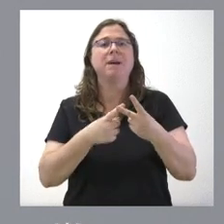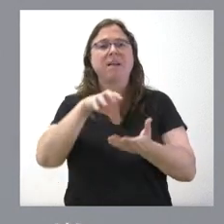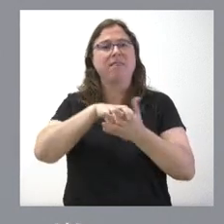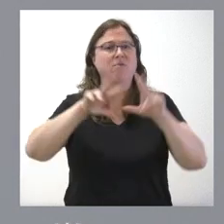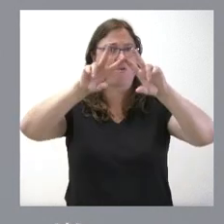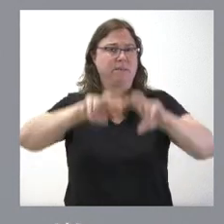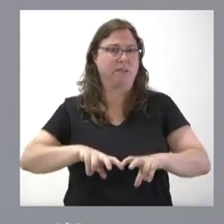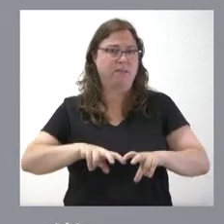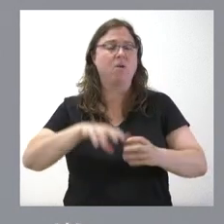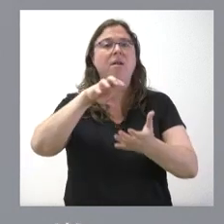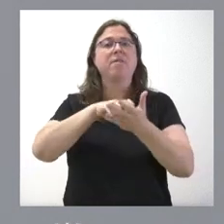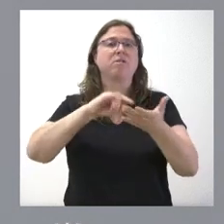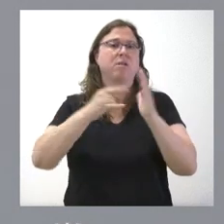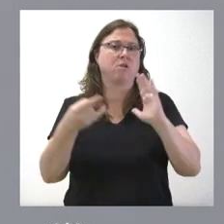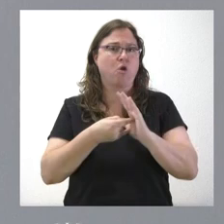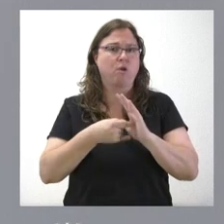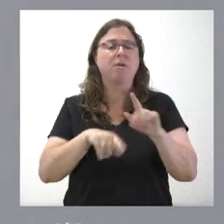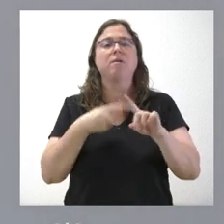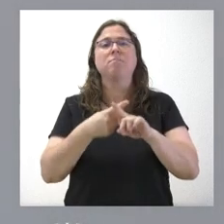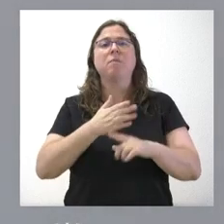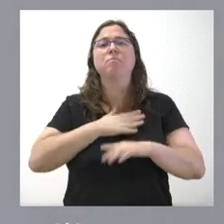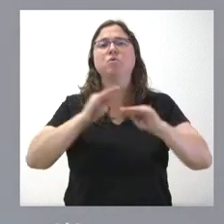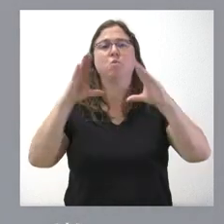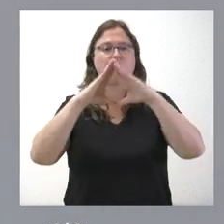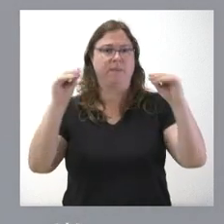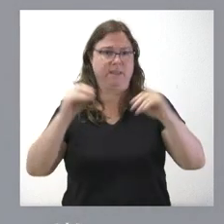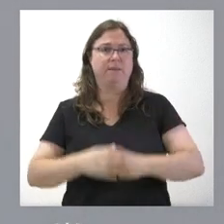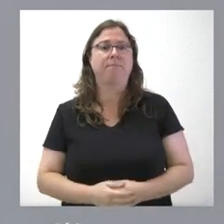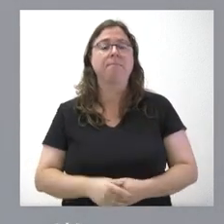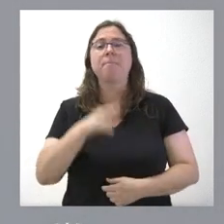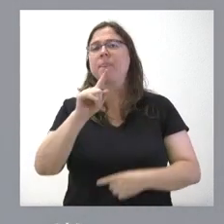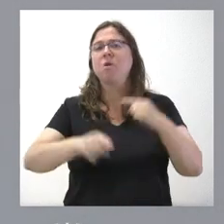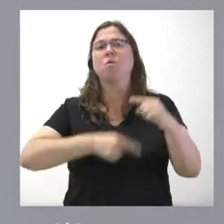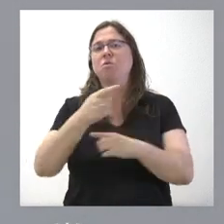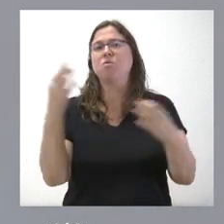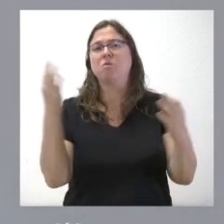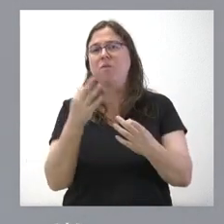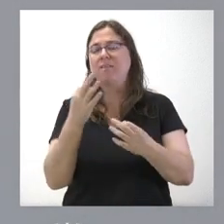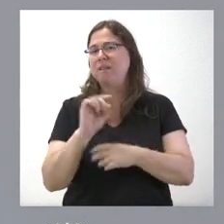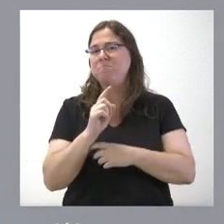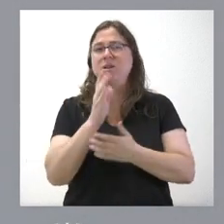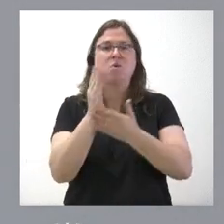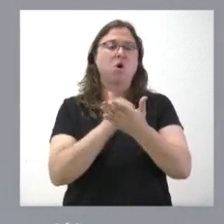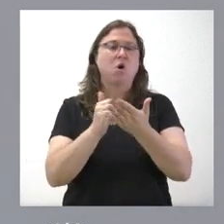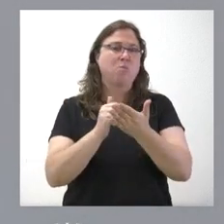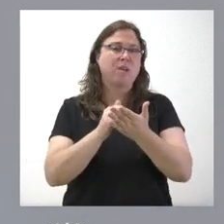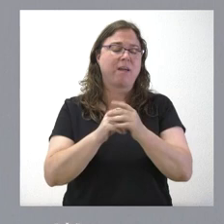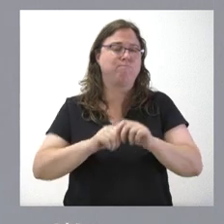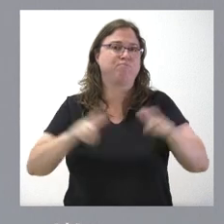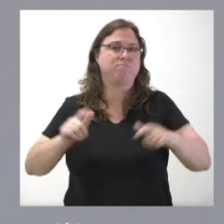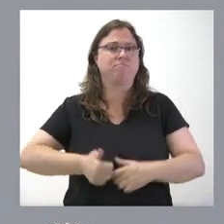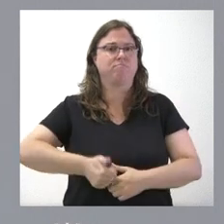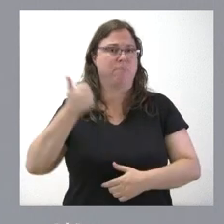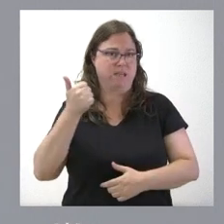investigación de los centros tecnológicos y de las propias universidades esto ha hecho que la nuestra sea una de las comunidades que más ha crecido en los últimos